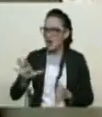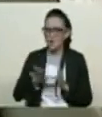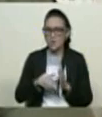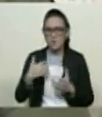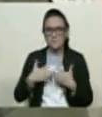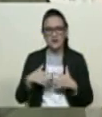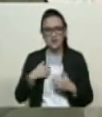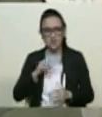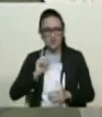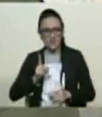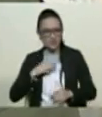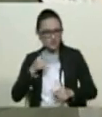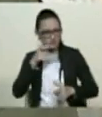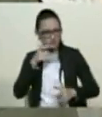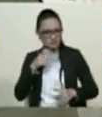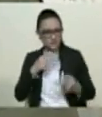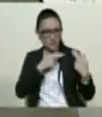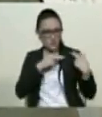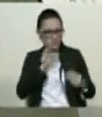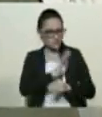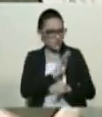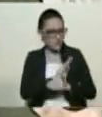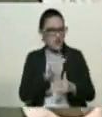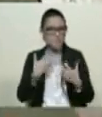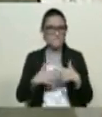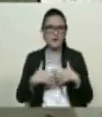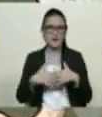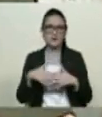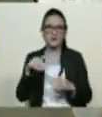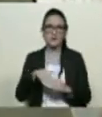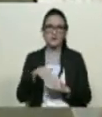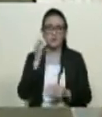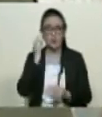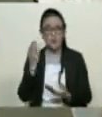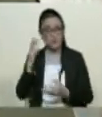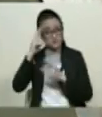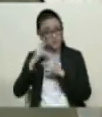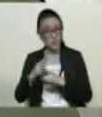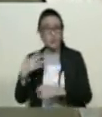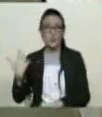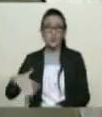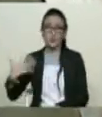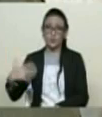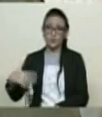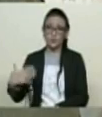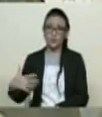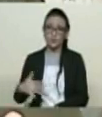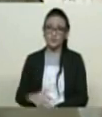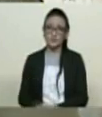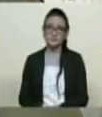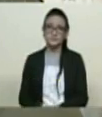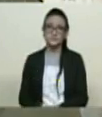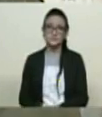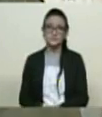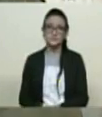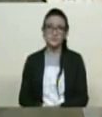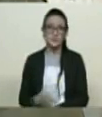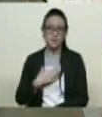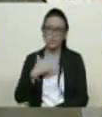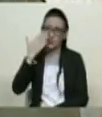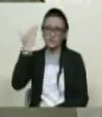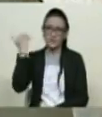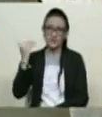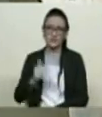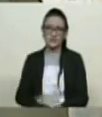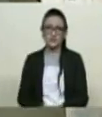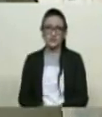resguardar las máquinas de votación. Esa es una heroína verdadera. Eso no lo podemos olvidar.